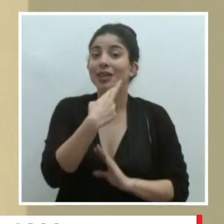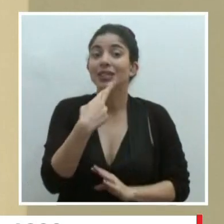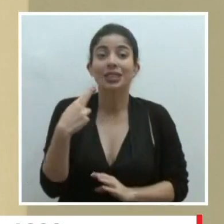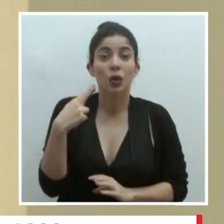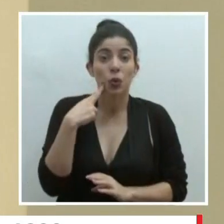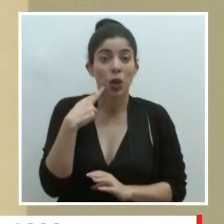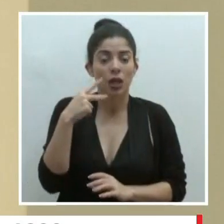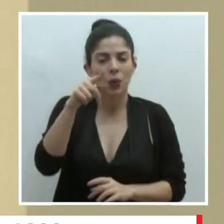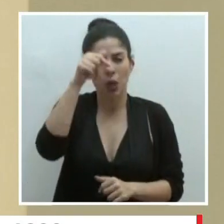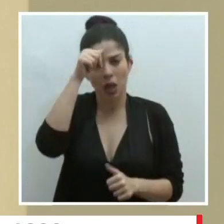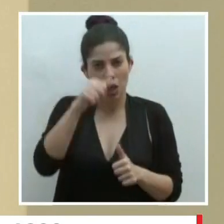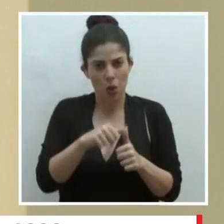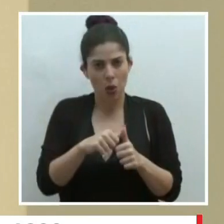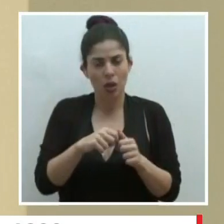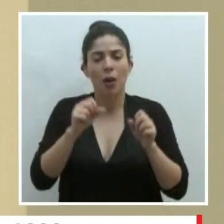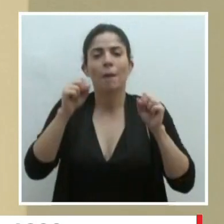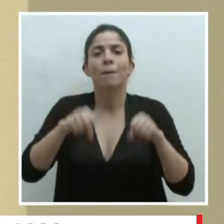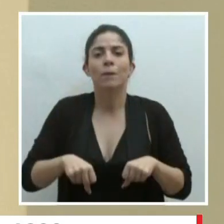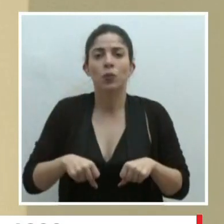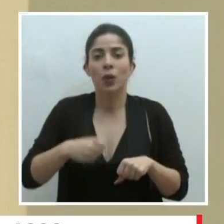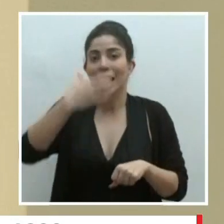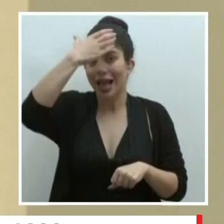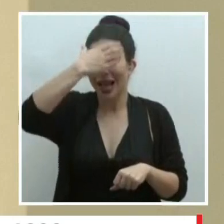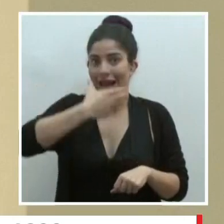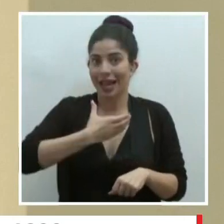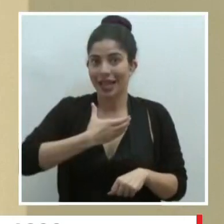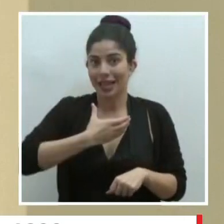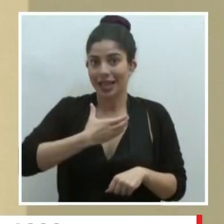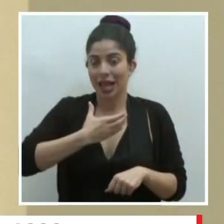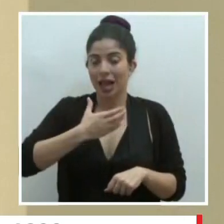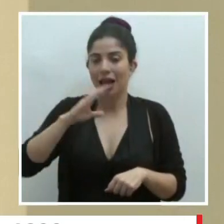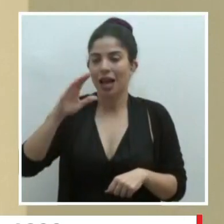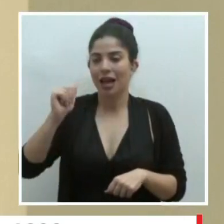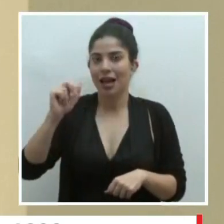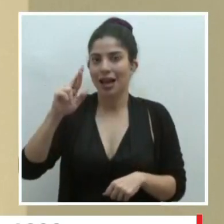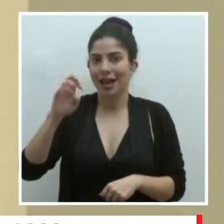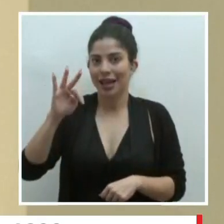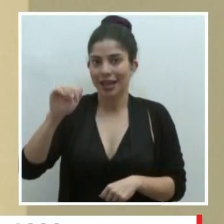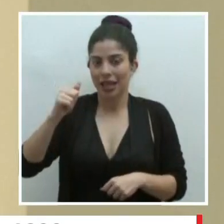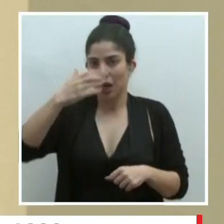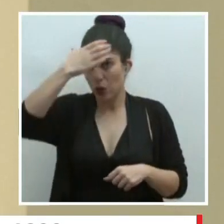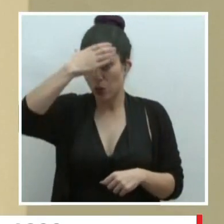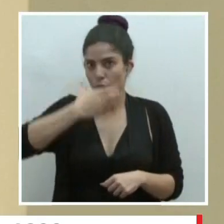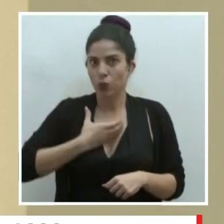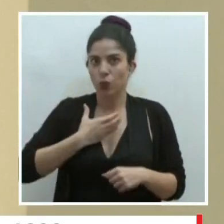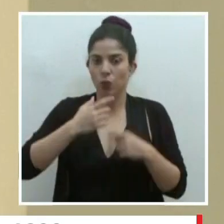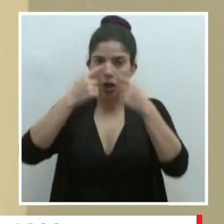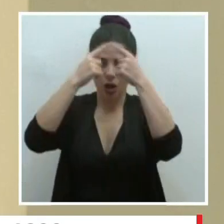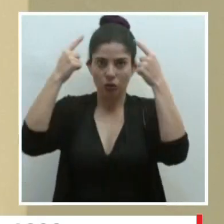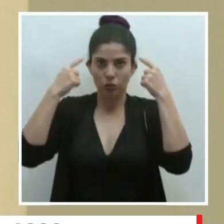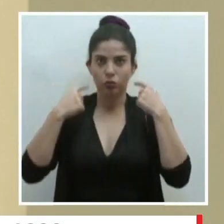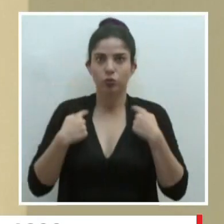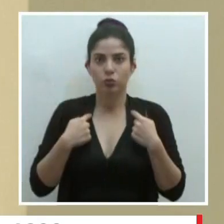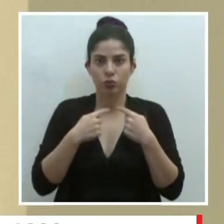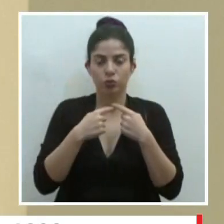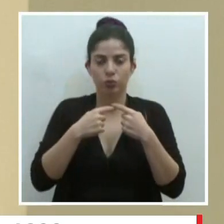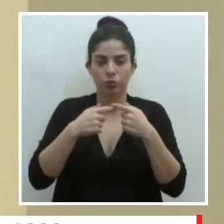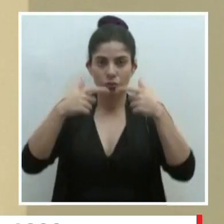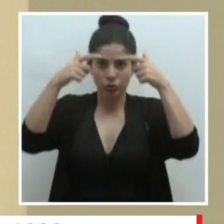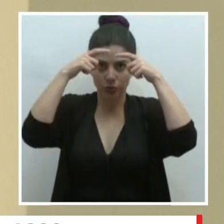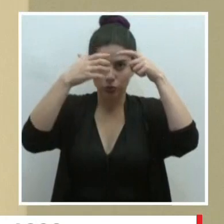ahí recordemos que se puede hacer intercambio entre careta, que es la que cubre toda la cara, o la mascarilla, que